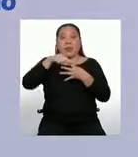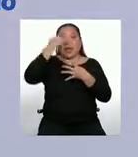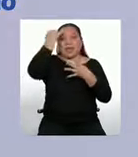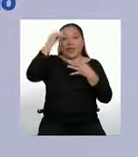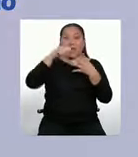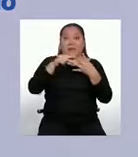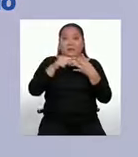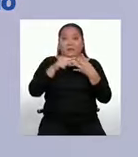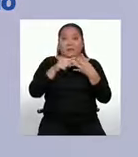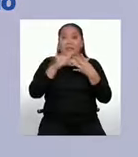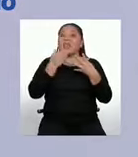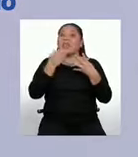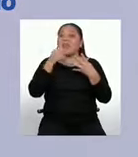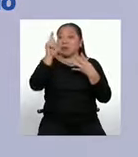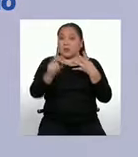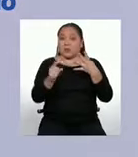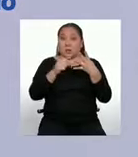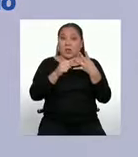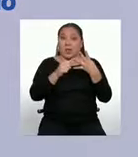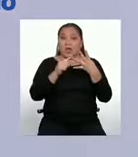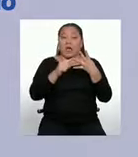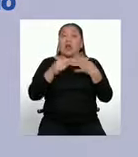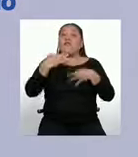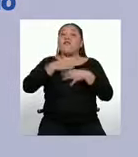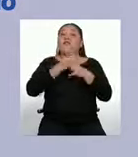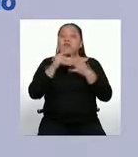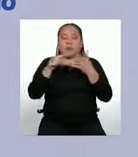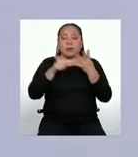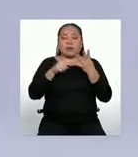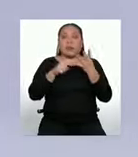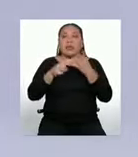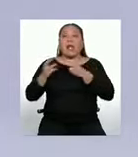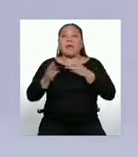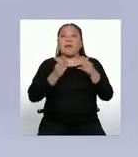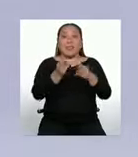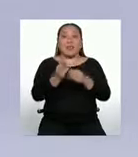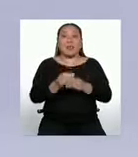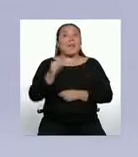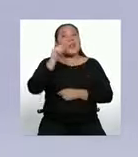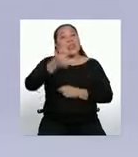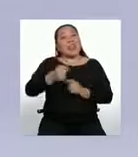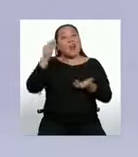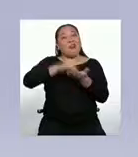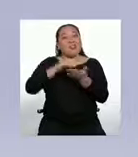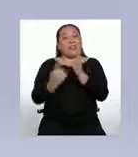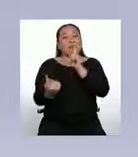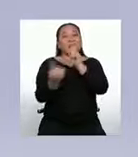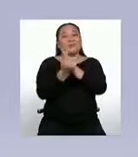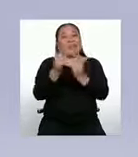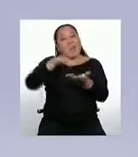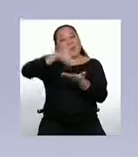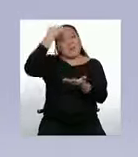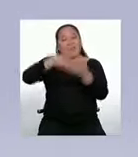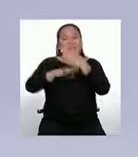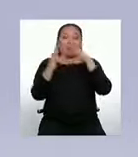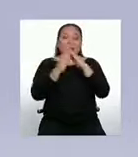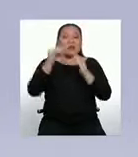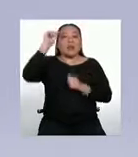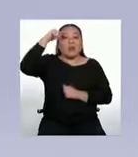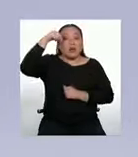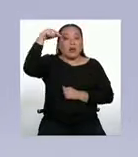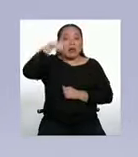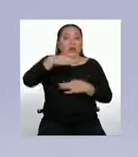intención, el destinatario, el contexto y el medio. Nos vemos mañana en otra edición de Aprendo en Casa. Y recuerda que